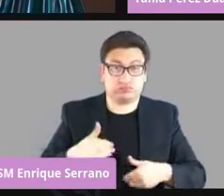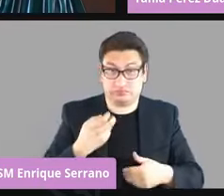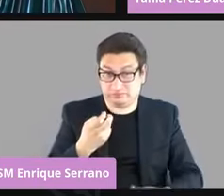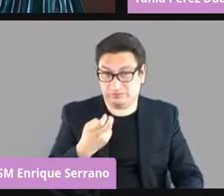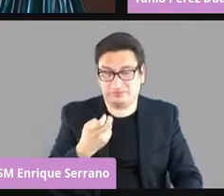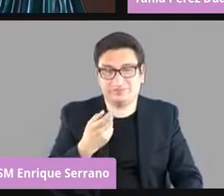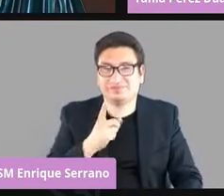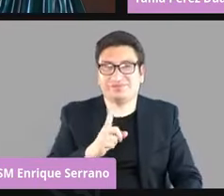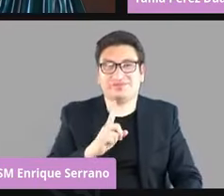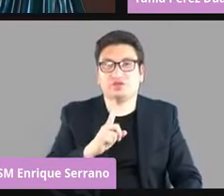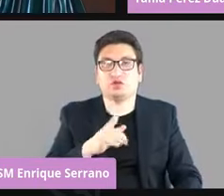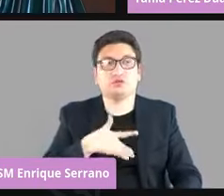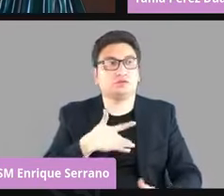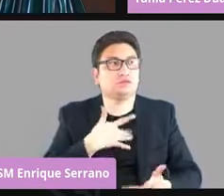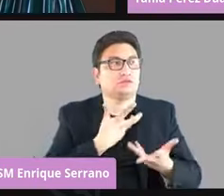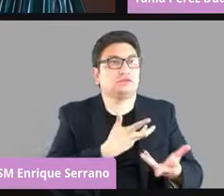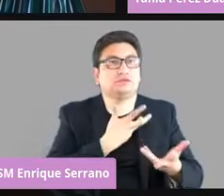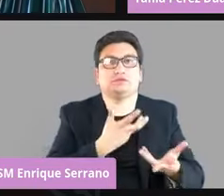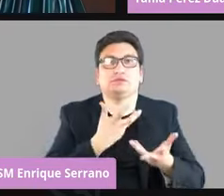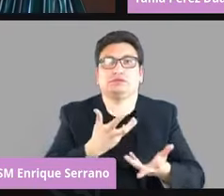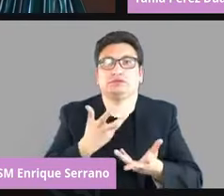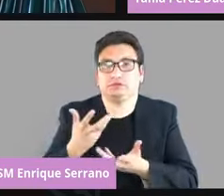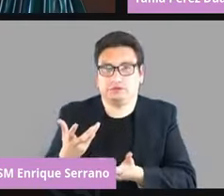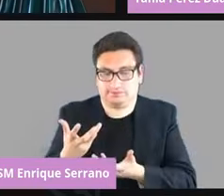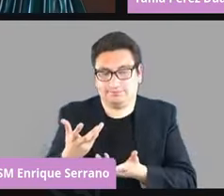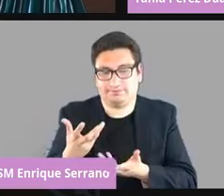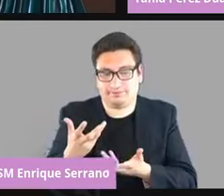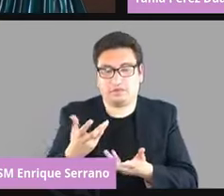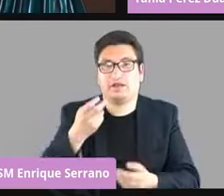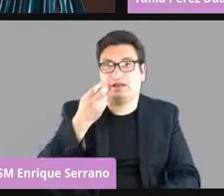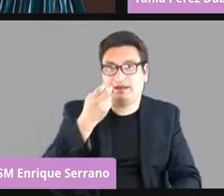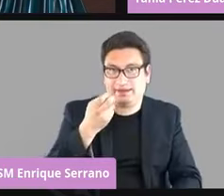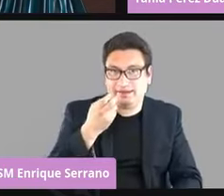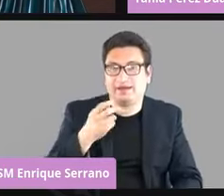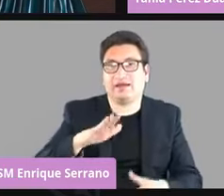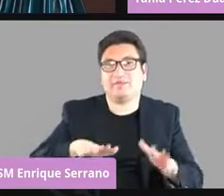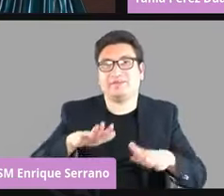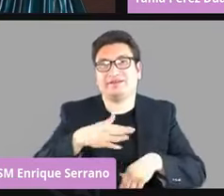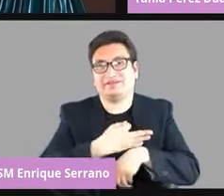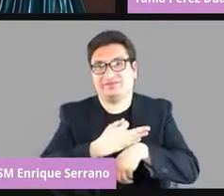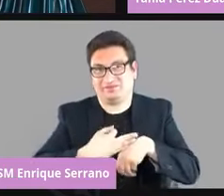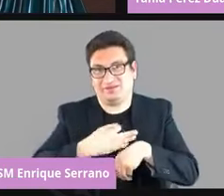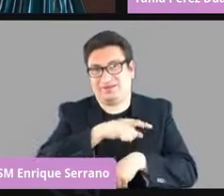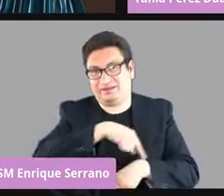más bien las compulsiones. Y muchas veces la familia, con la mejor